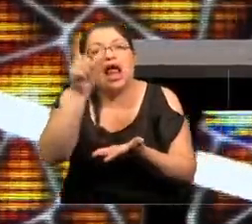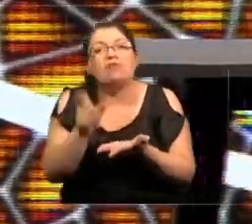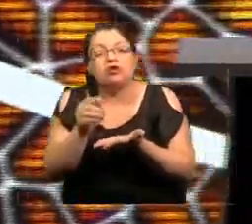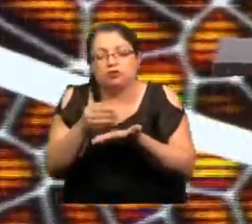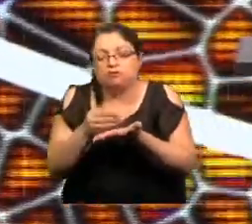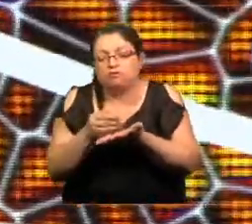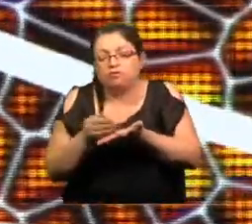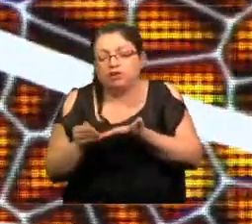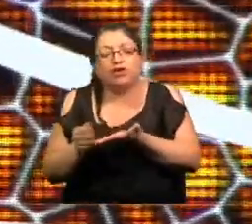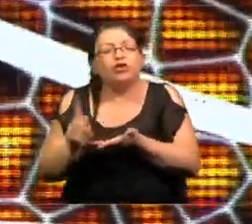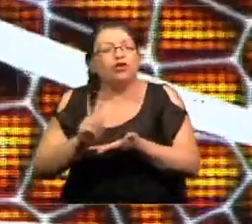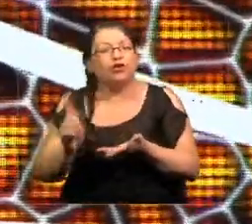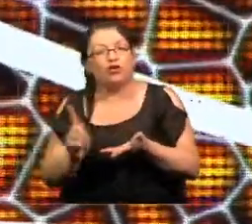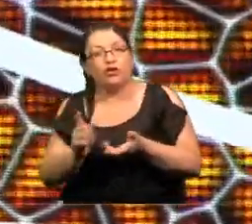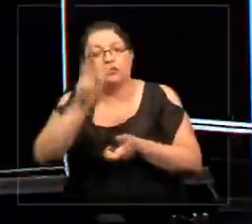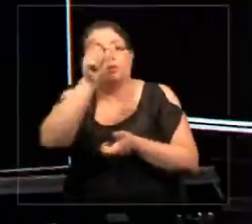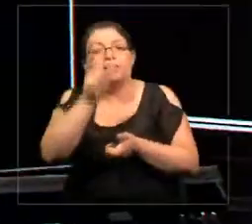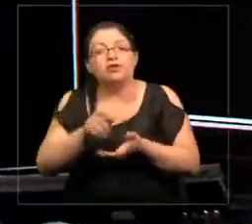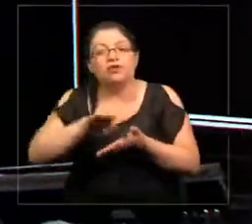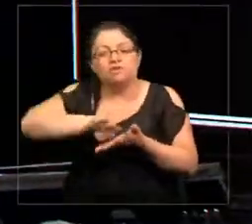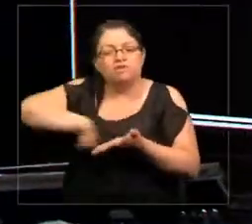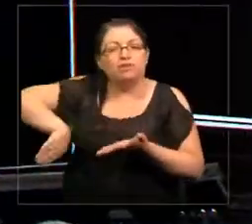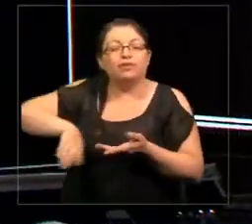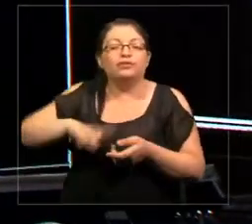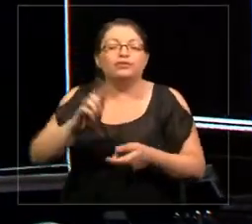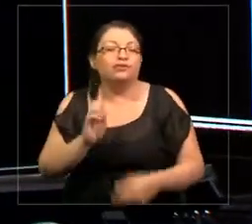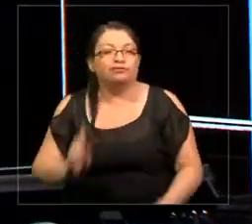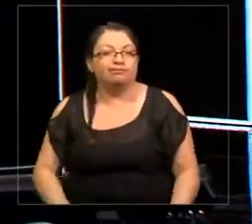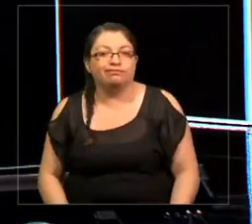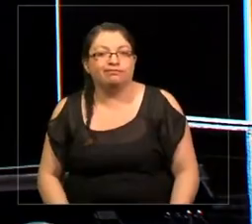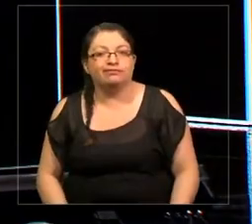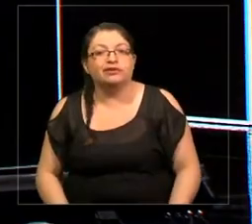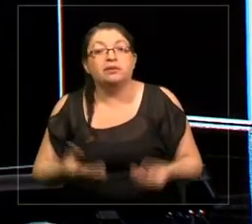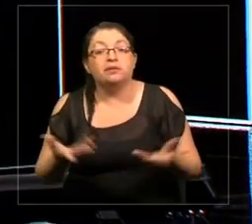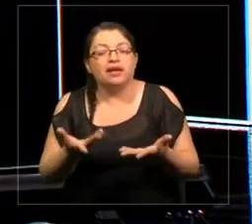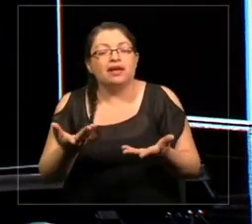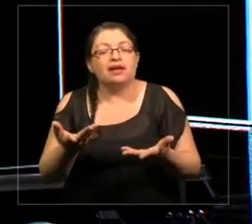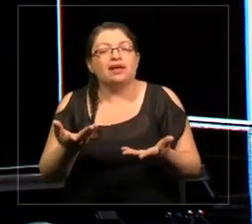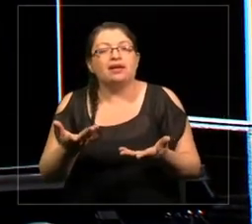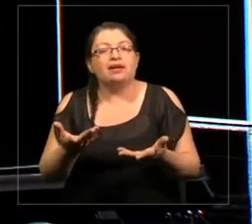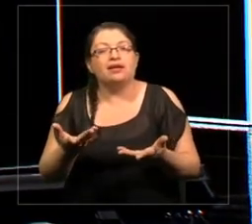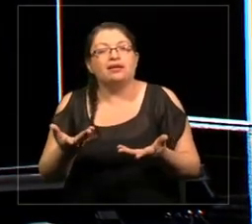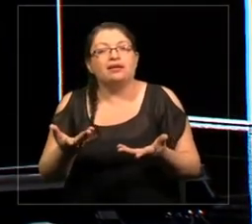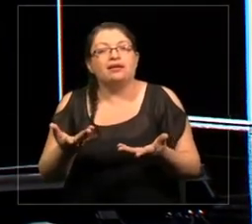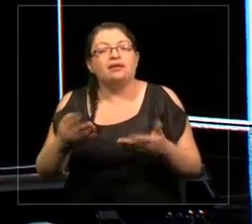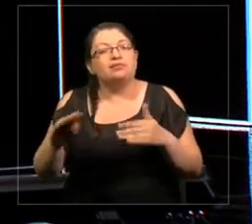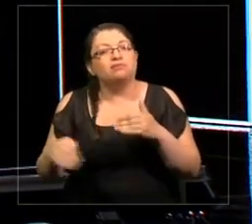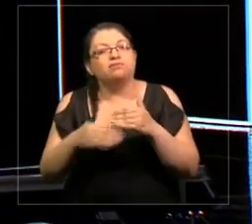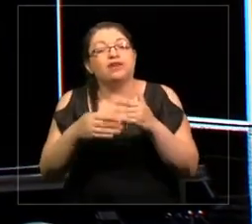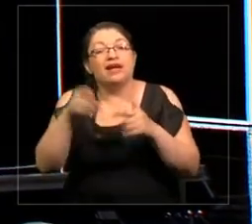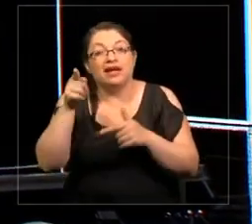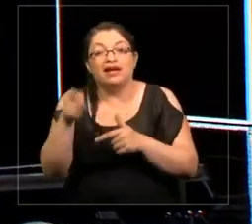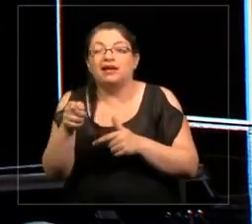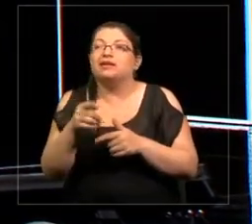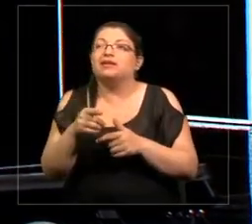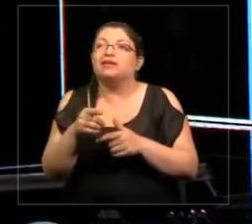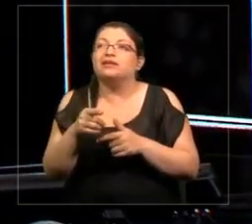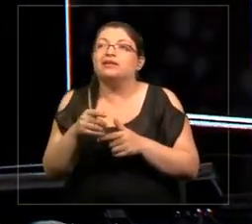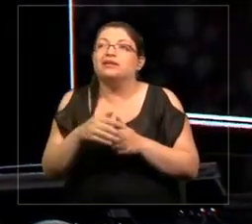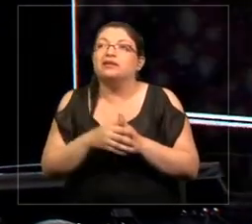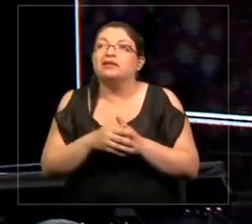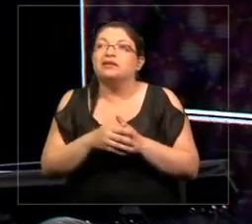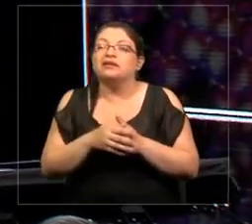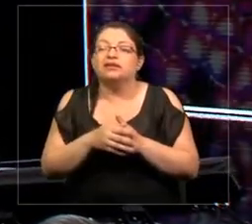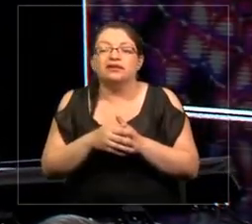borde del camino que no dejan allí atrás para enfatizar el tema de esta de este panel en la